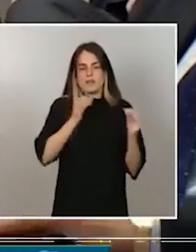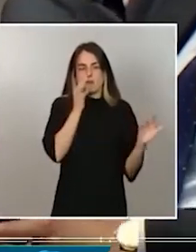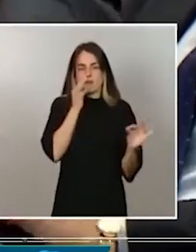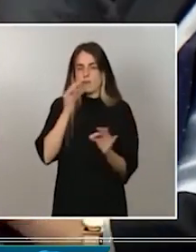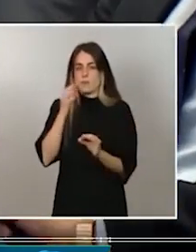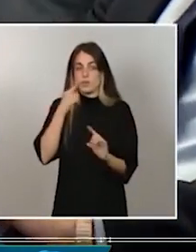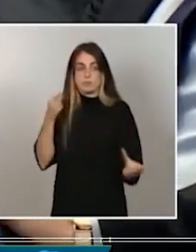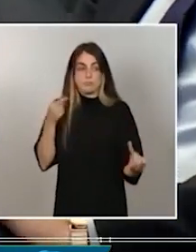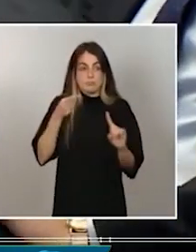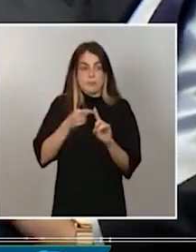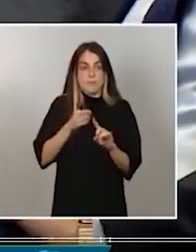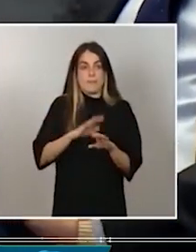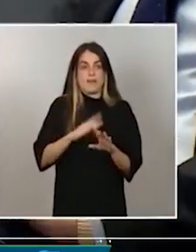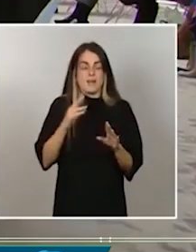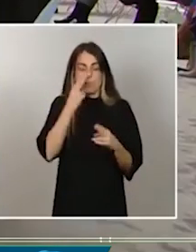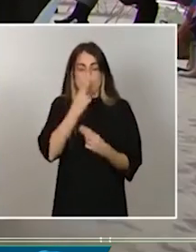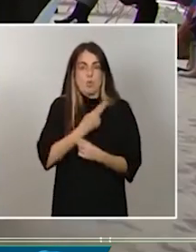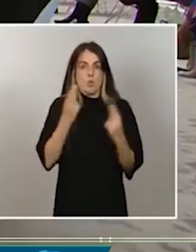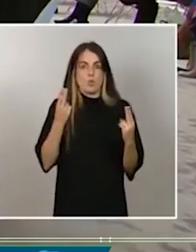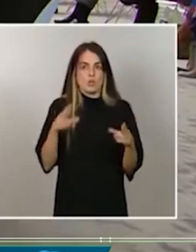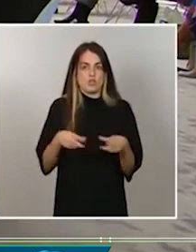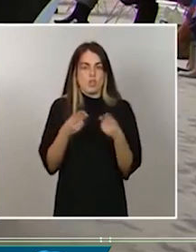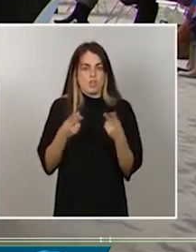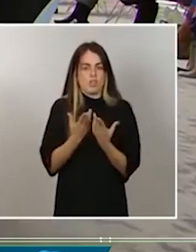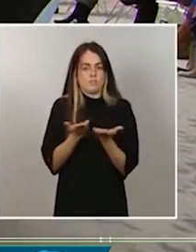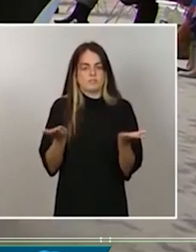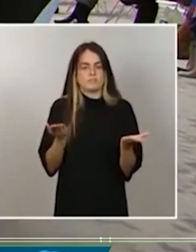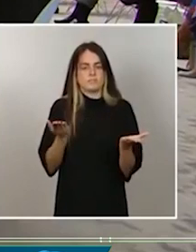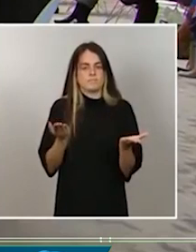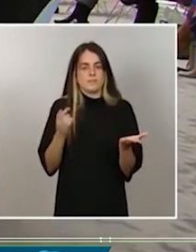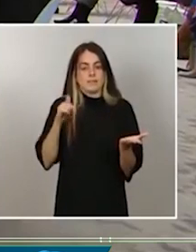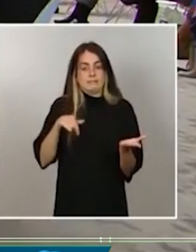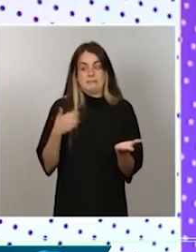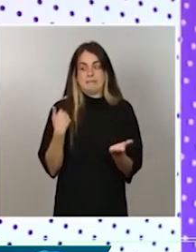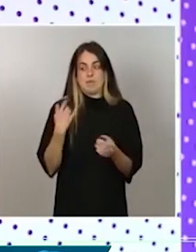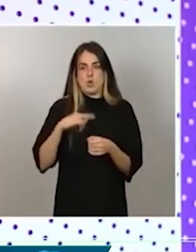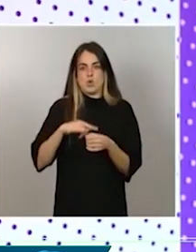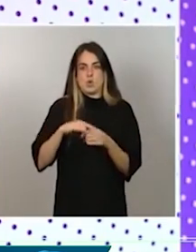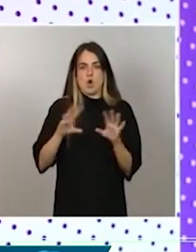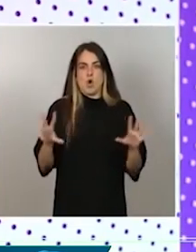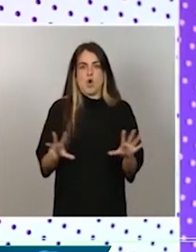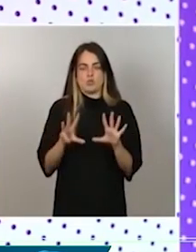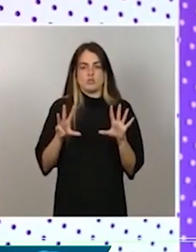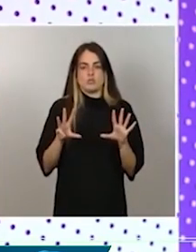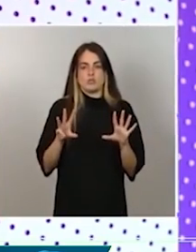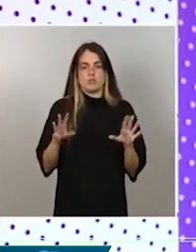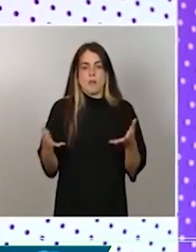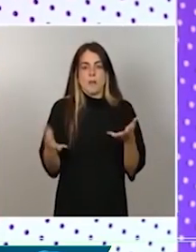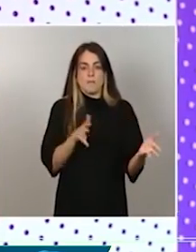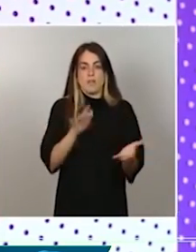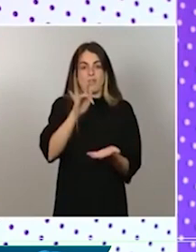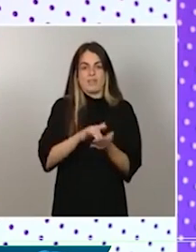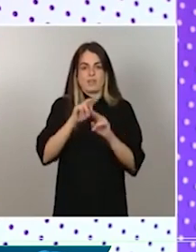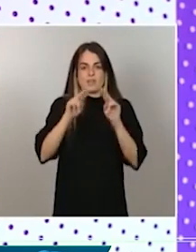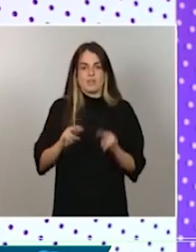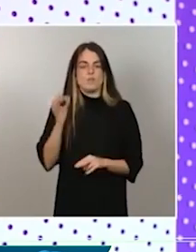se han rebajado 3 puntos, el impuesto de sociedades se ha rebajado también 3 puntos, si no recuerdo mal, y en definitiva se ha